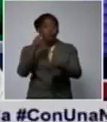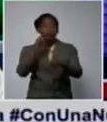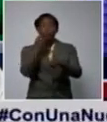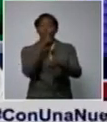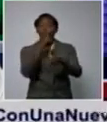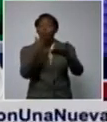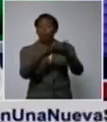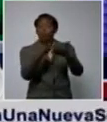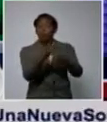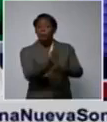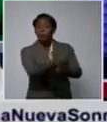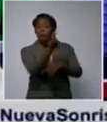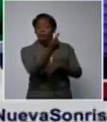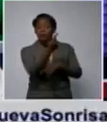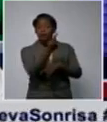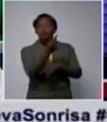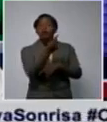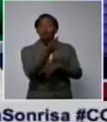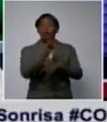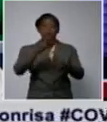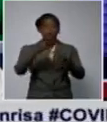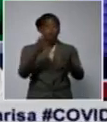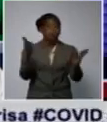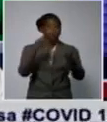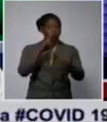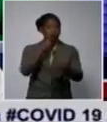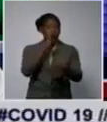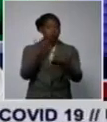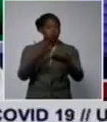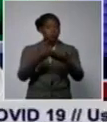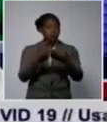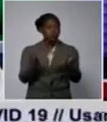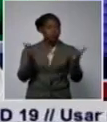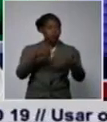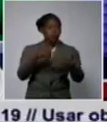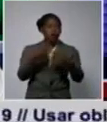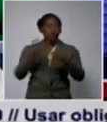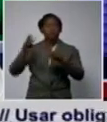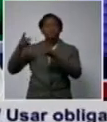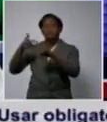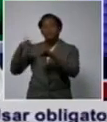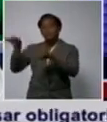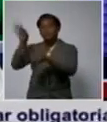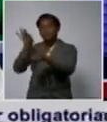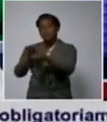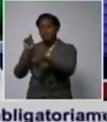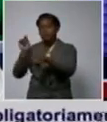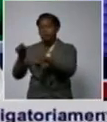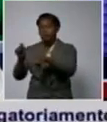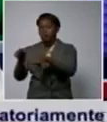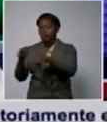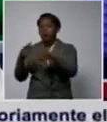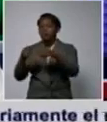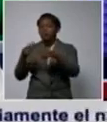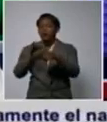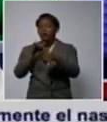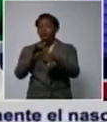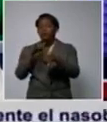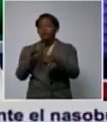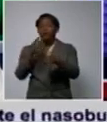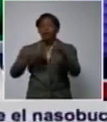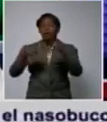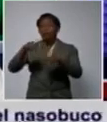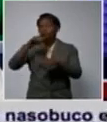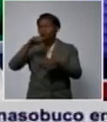el dengue. Y en ambos casos, ante la sospecha, bueno, pues se ingresa. Porque si